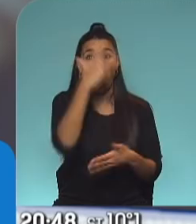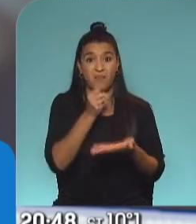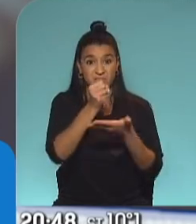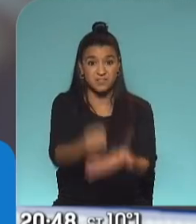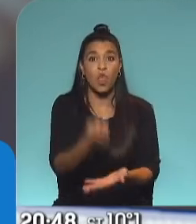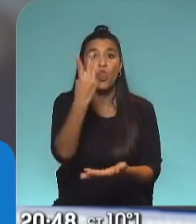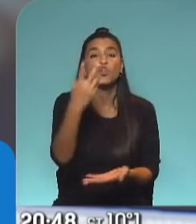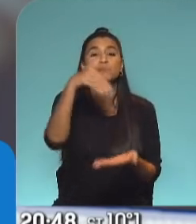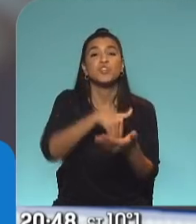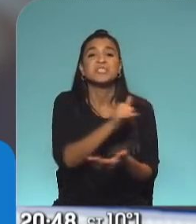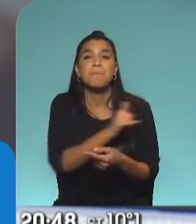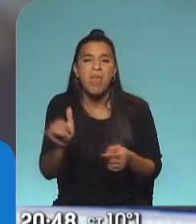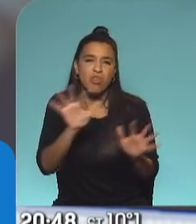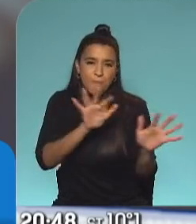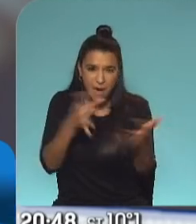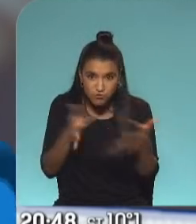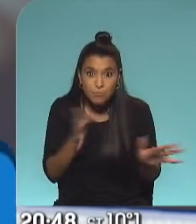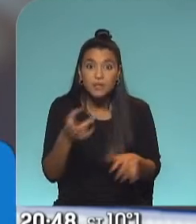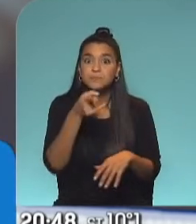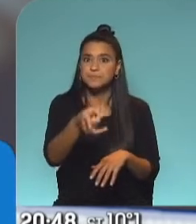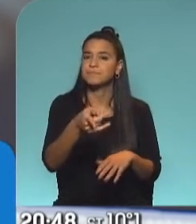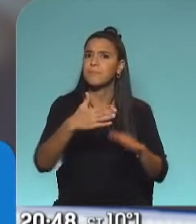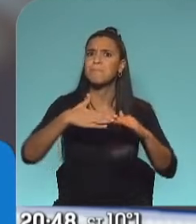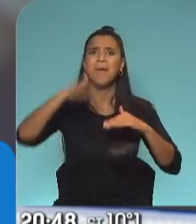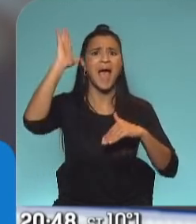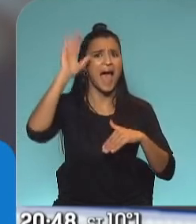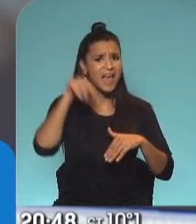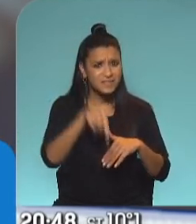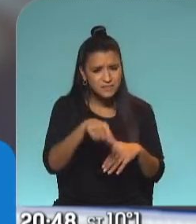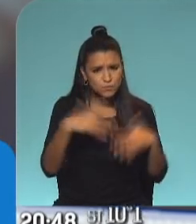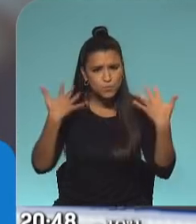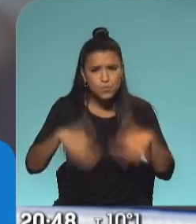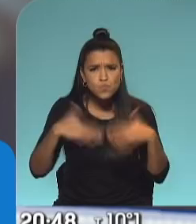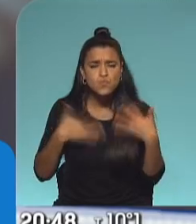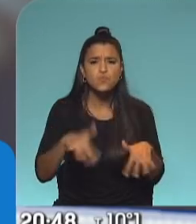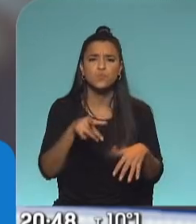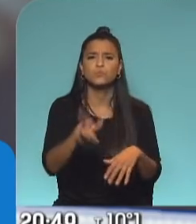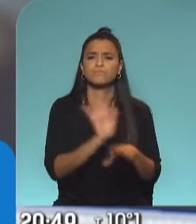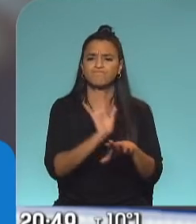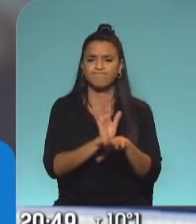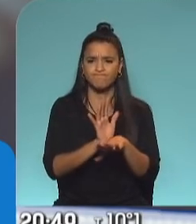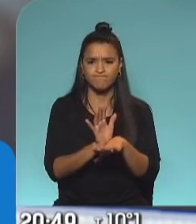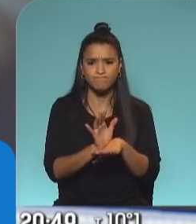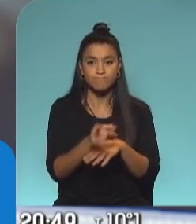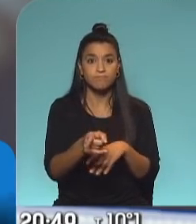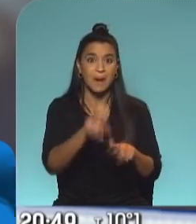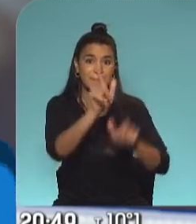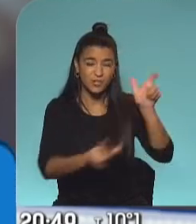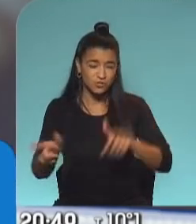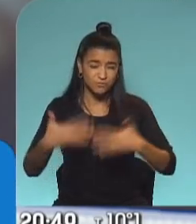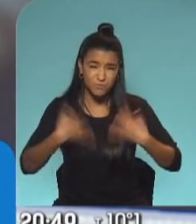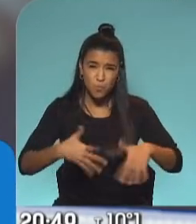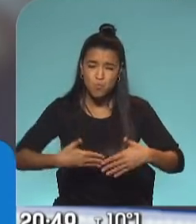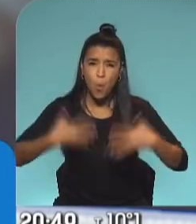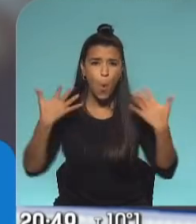millones de titulares, digo, es de un nivel de impacto y de una escala, digamos, poblacional